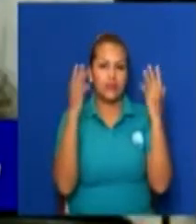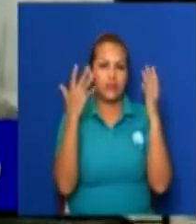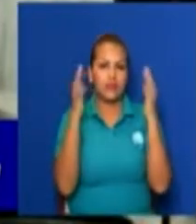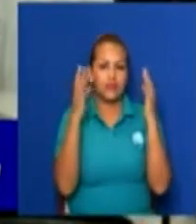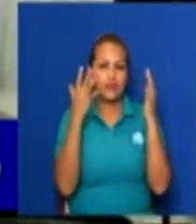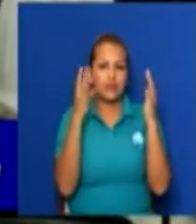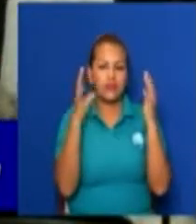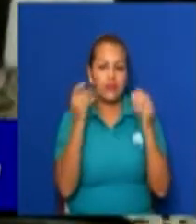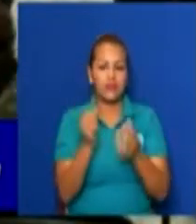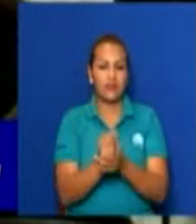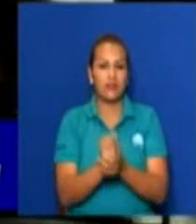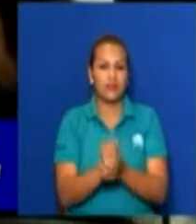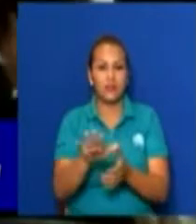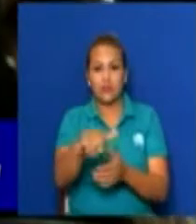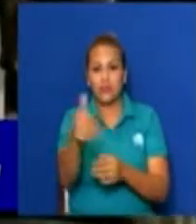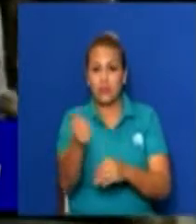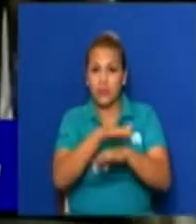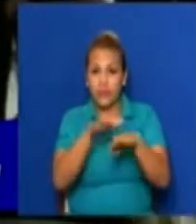Una última pregunta.